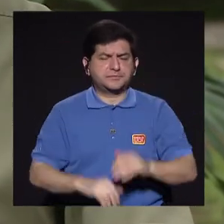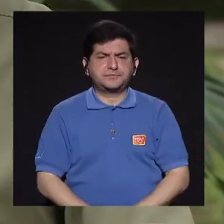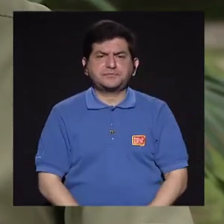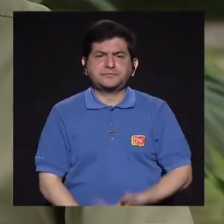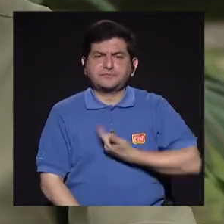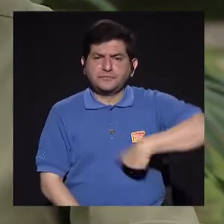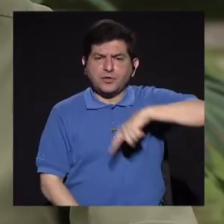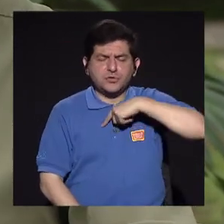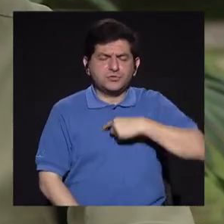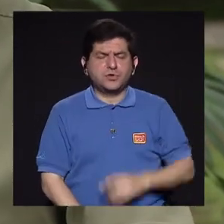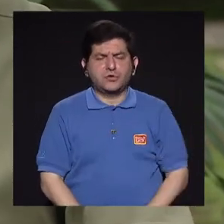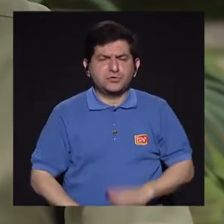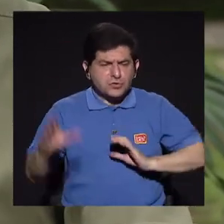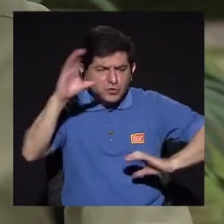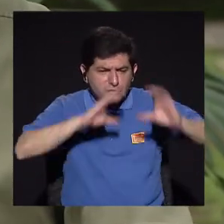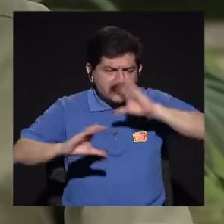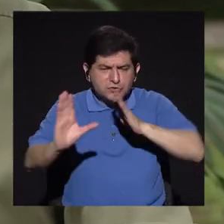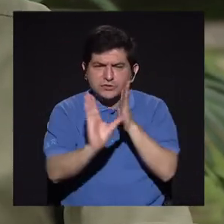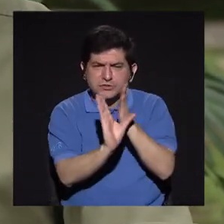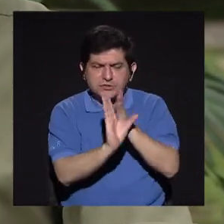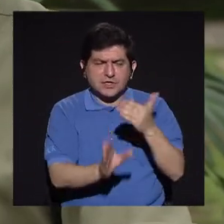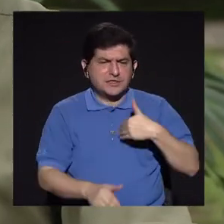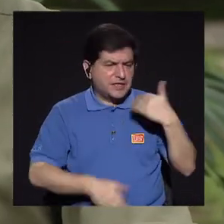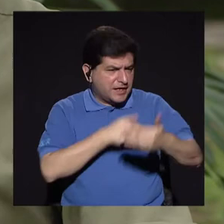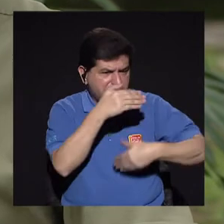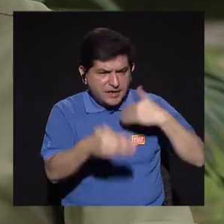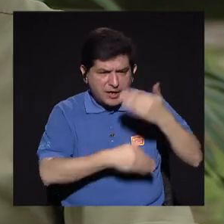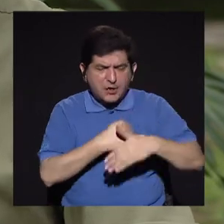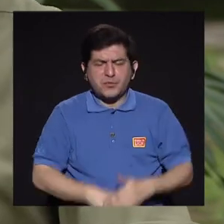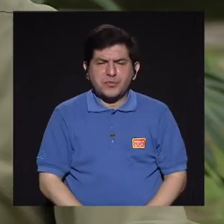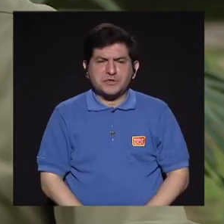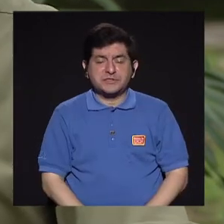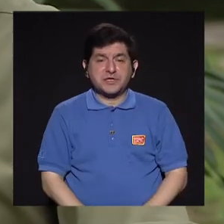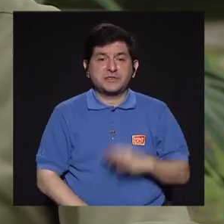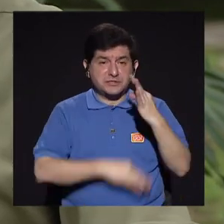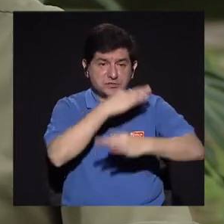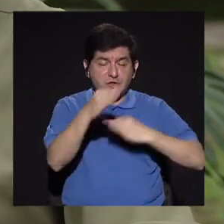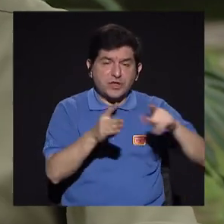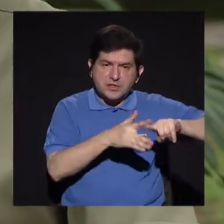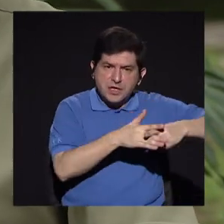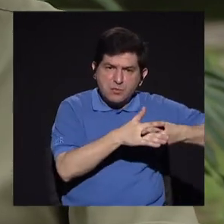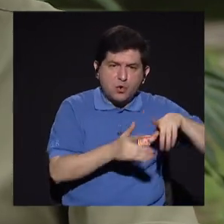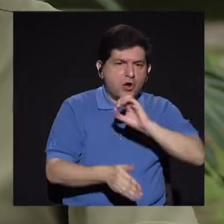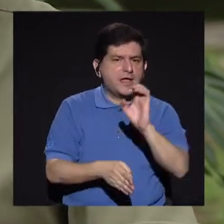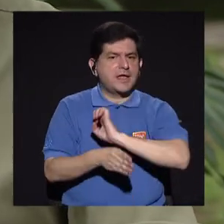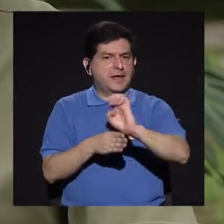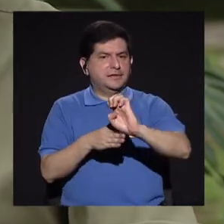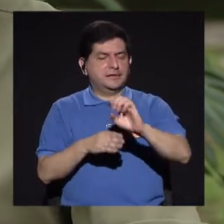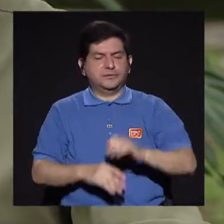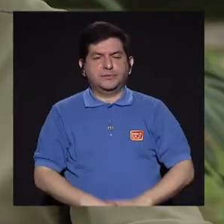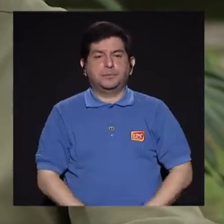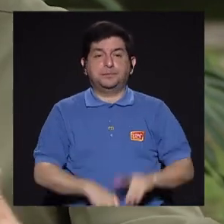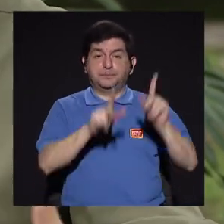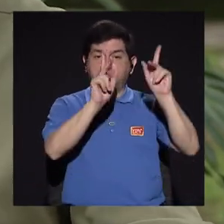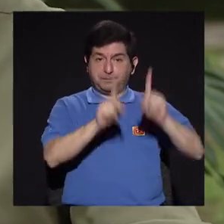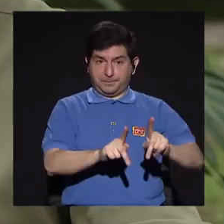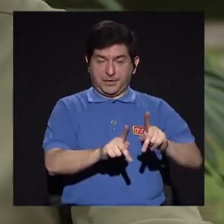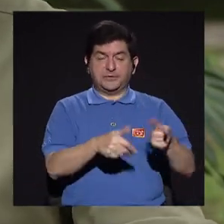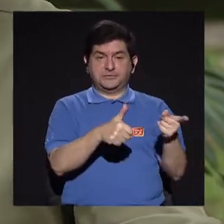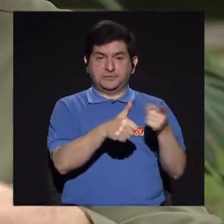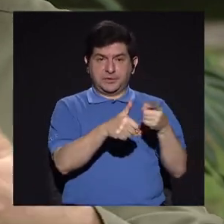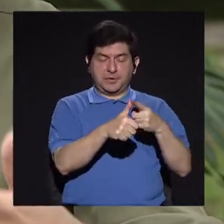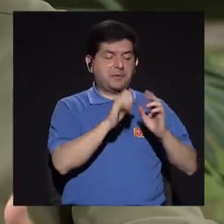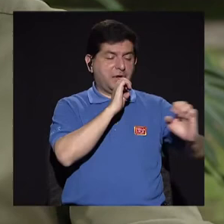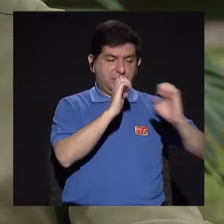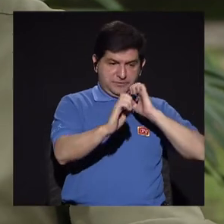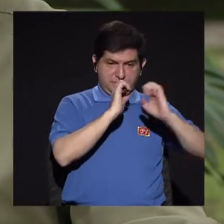nosotros desde la ciencia psicológica esto tiene todo un proceder instrumental y ético. O sea, el paciente pasa